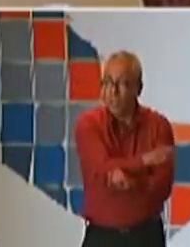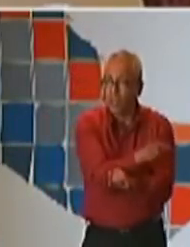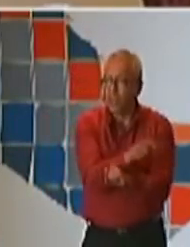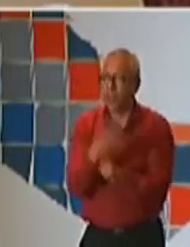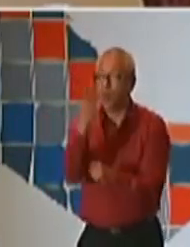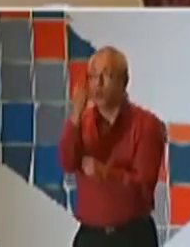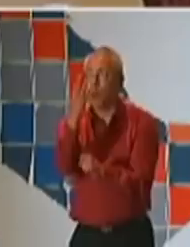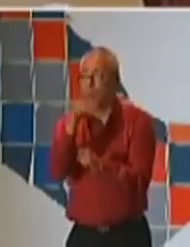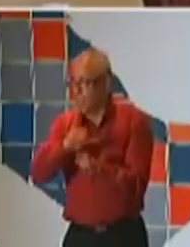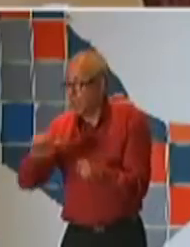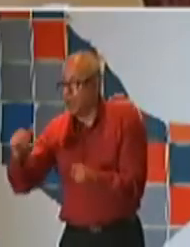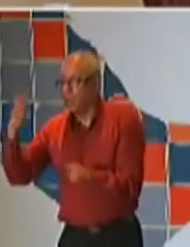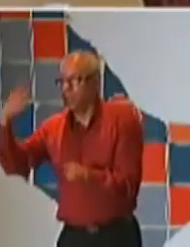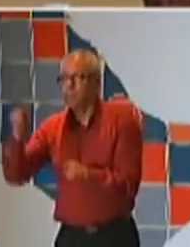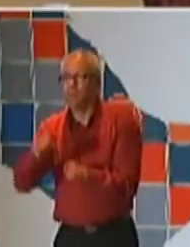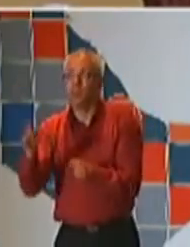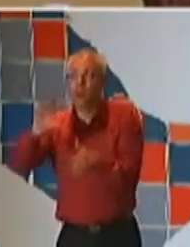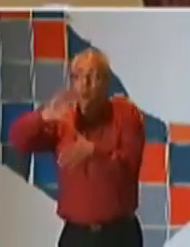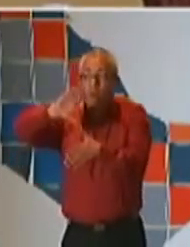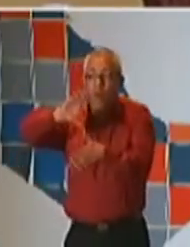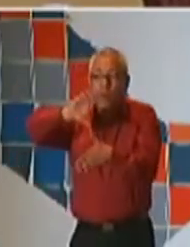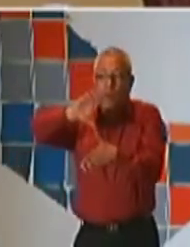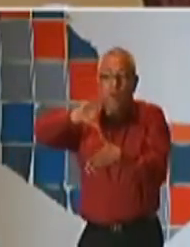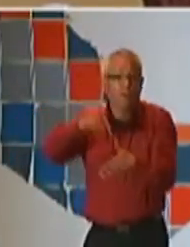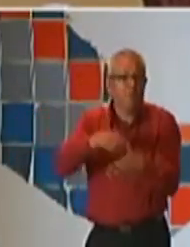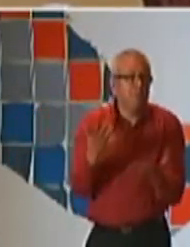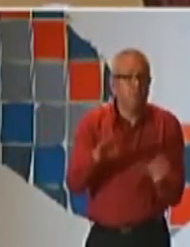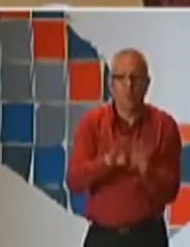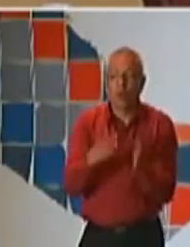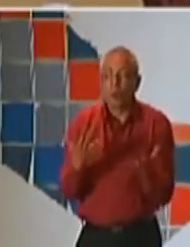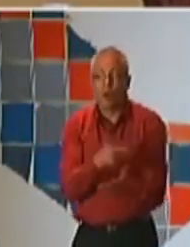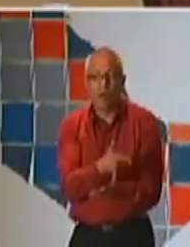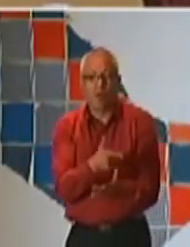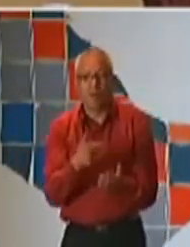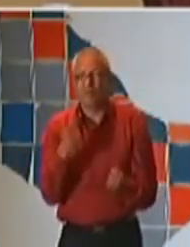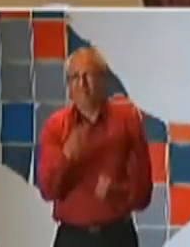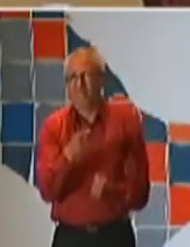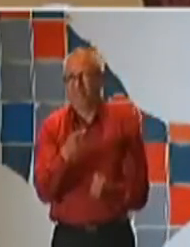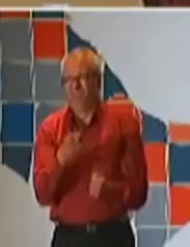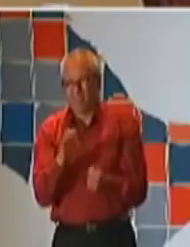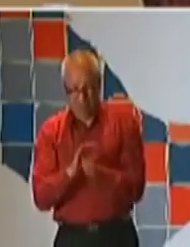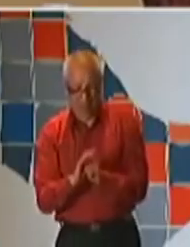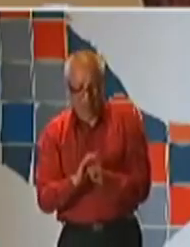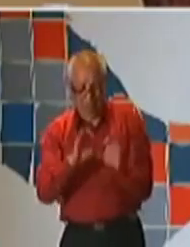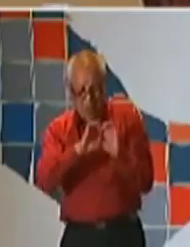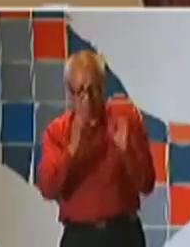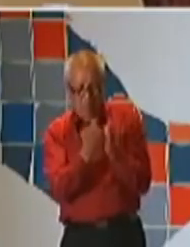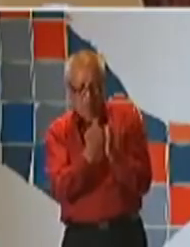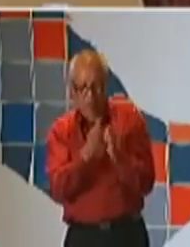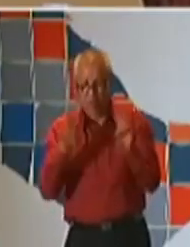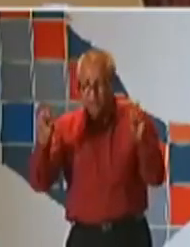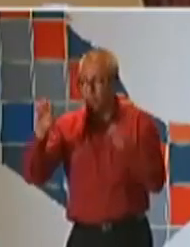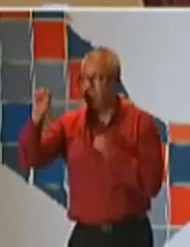empleos en toda América Latina corresponden al llamado sector informal un eufemismo para